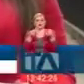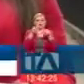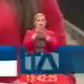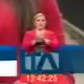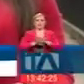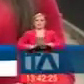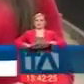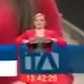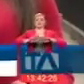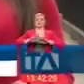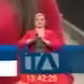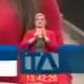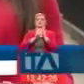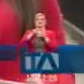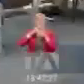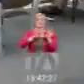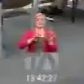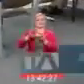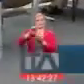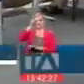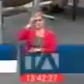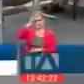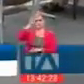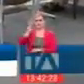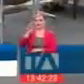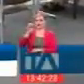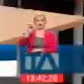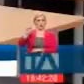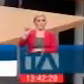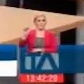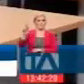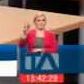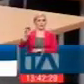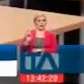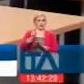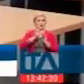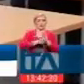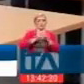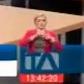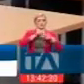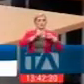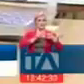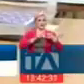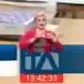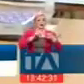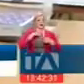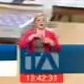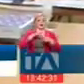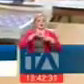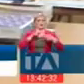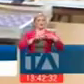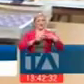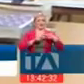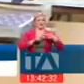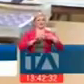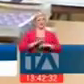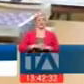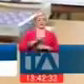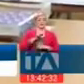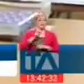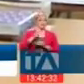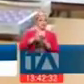Pablo Romero. Ahora el tribunal, que está integrado por los jueces Iván León, Dilsa Muñoz y David Hacho, se retiran a deliberar. Deberán fijar una